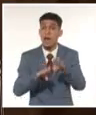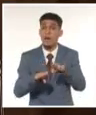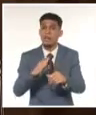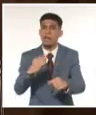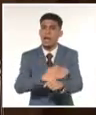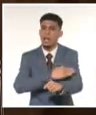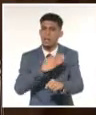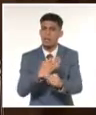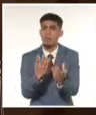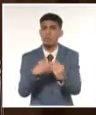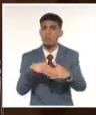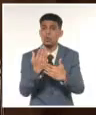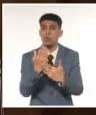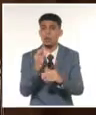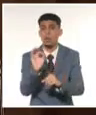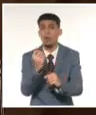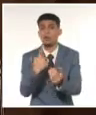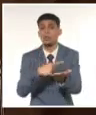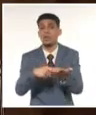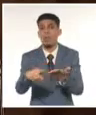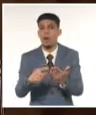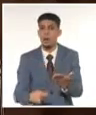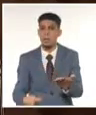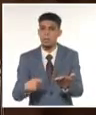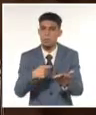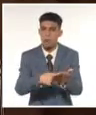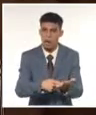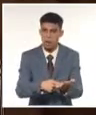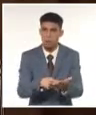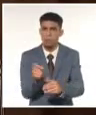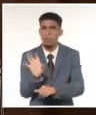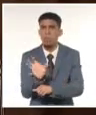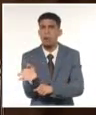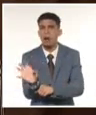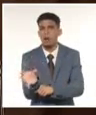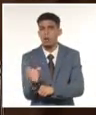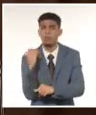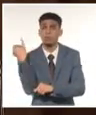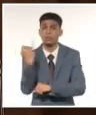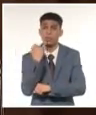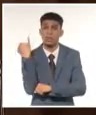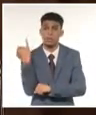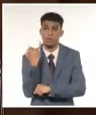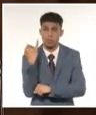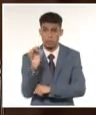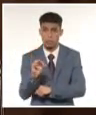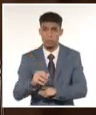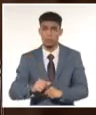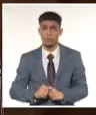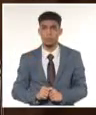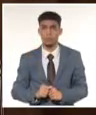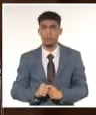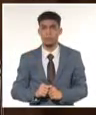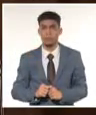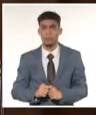durante días y semanas los pagos mediante los mecanismos financieros internacionales